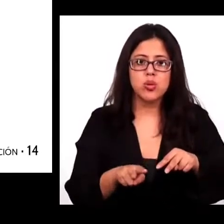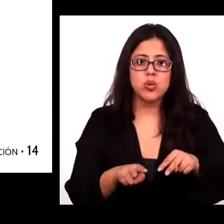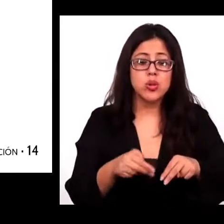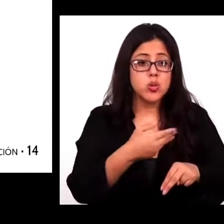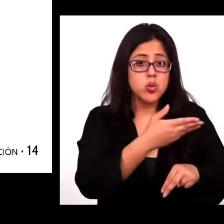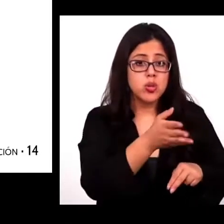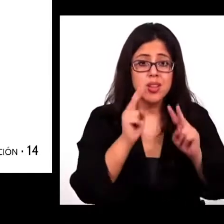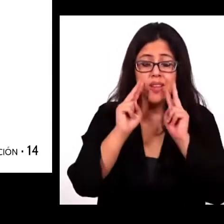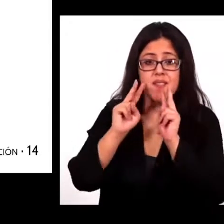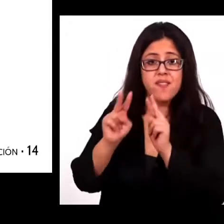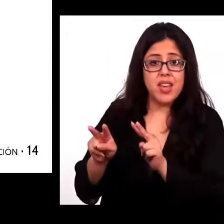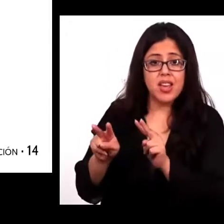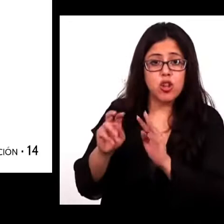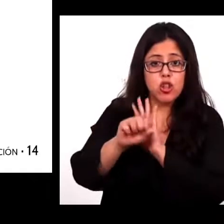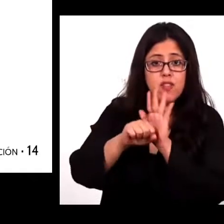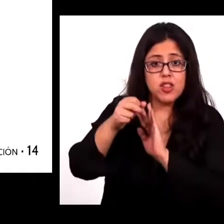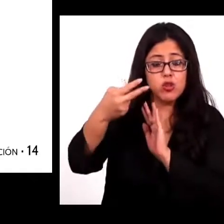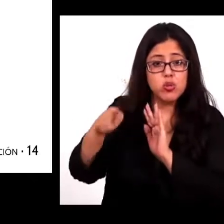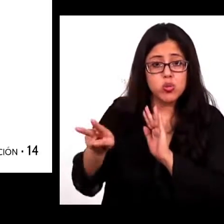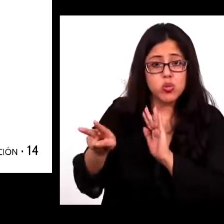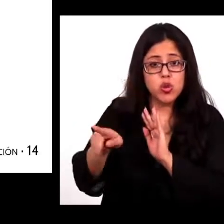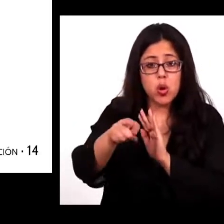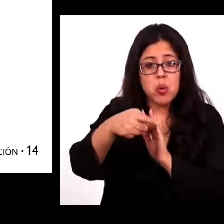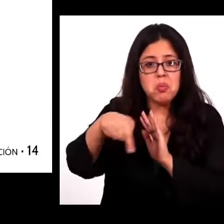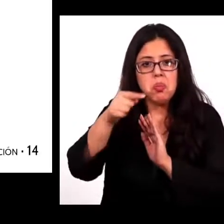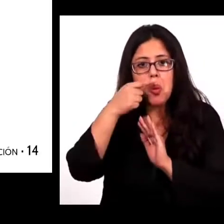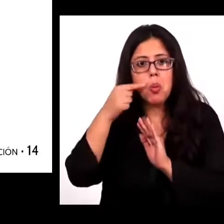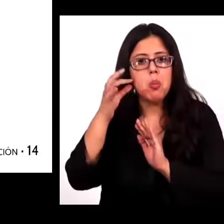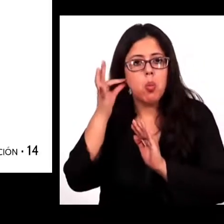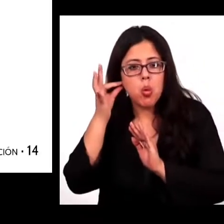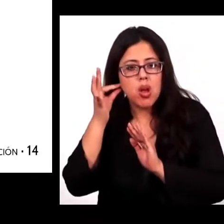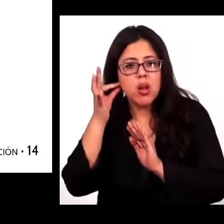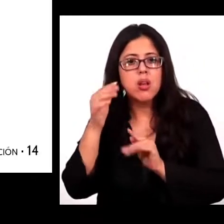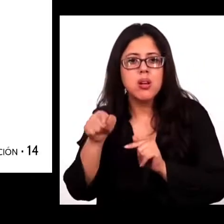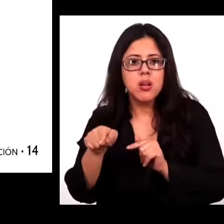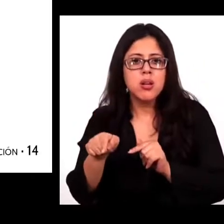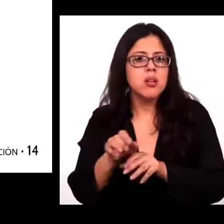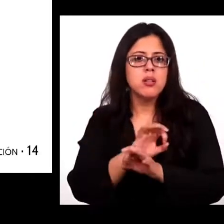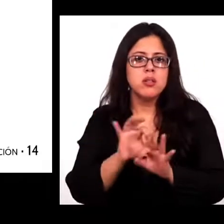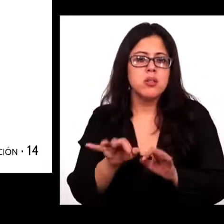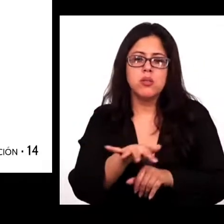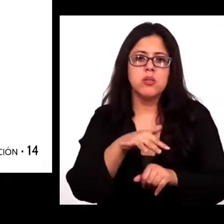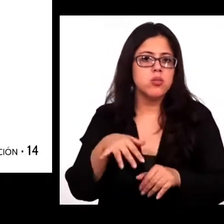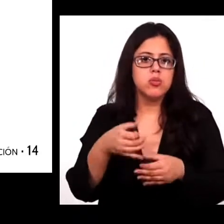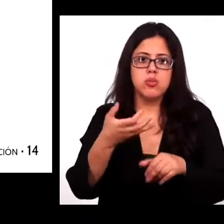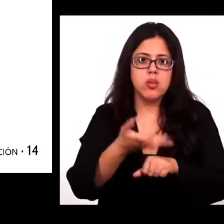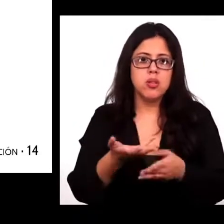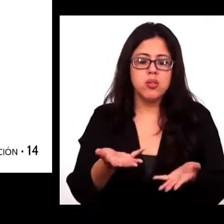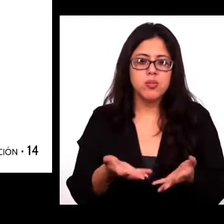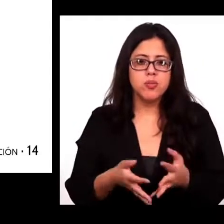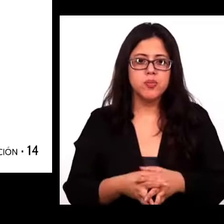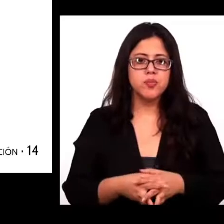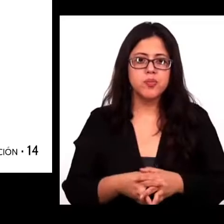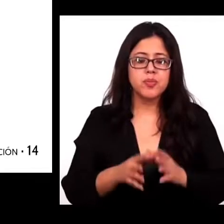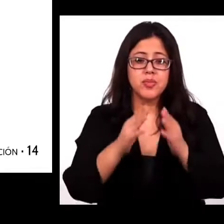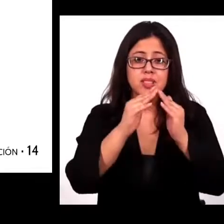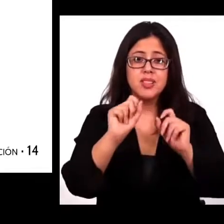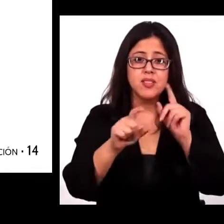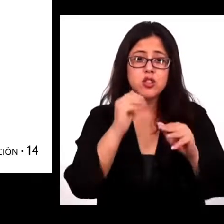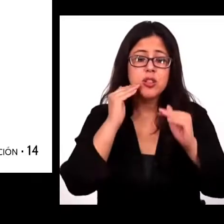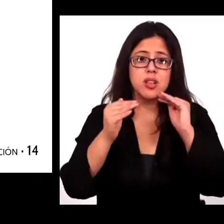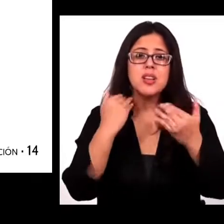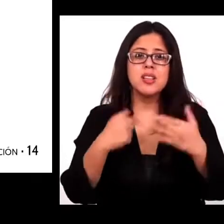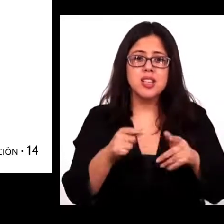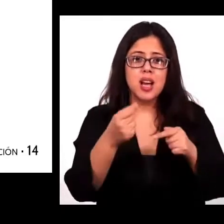oír directamente de ellos y de ella, ninguna de esas situaciones ha ocurrido. La Defensoría de la Niñez realizó